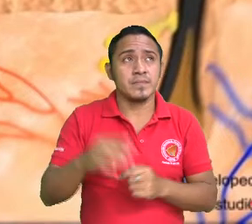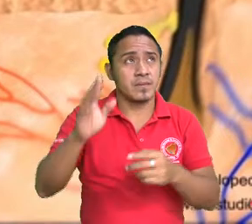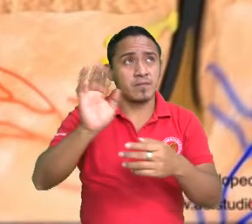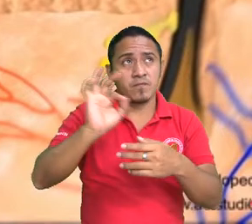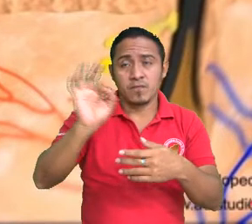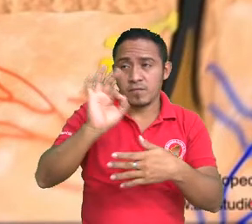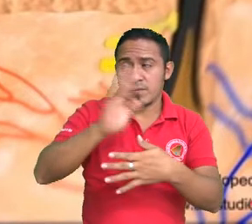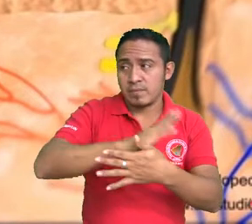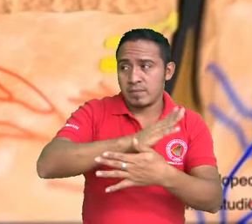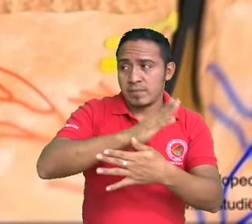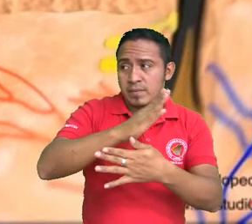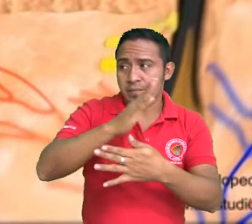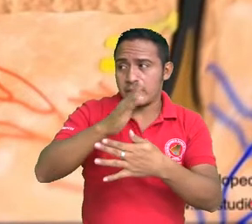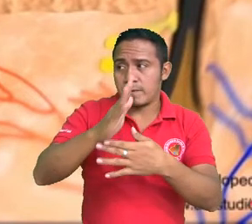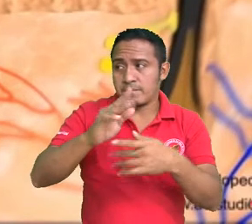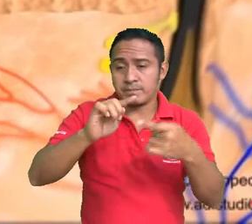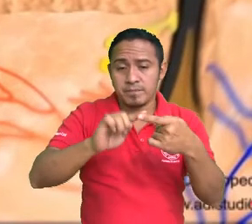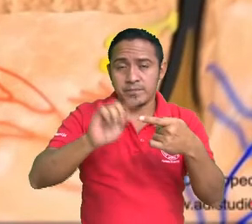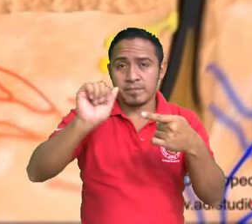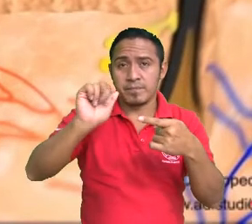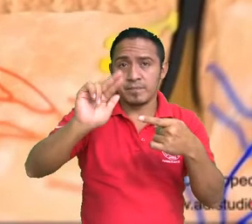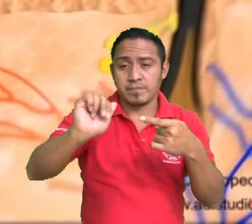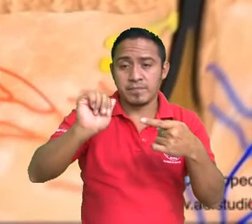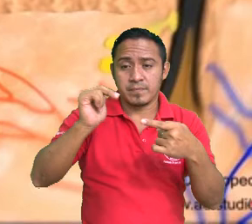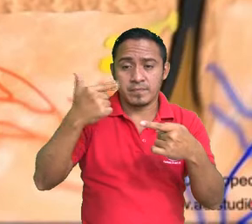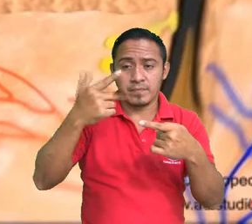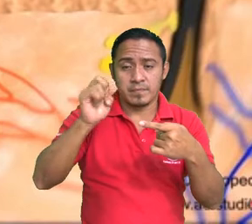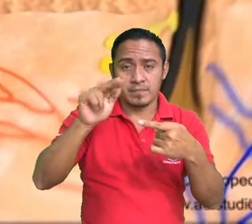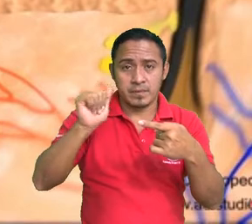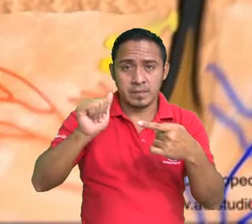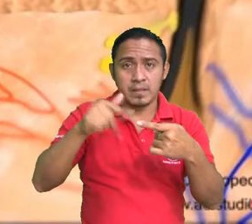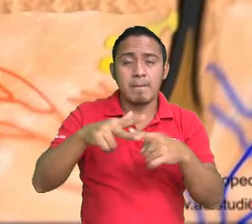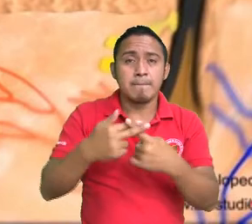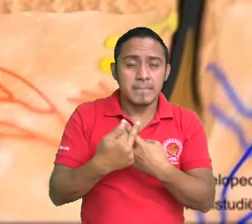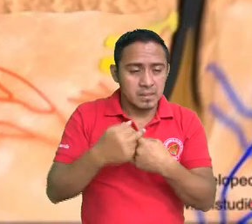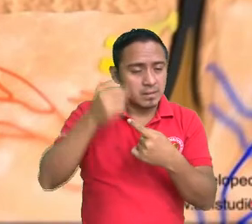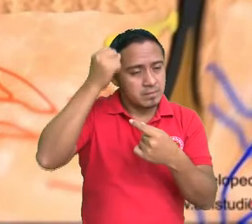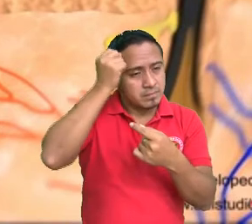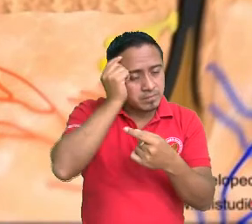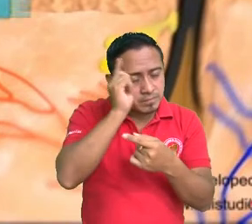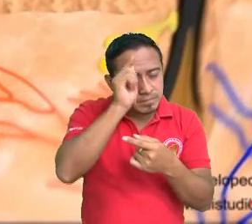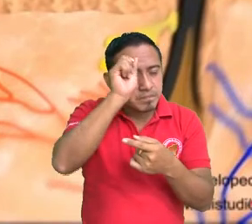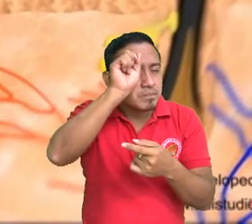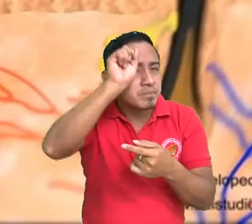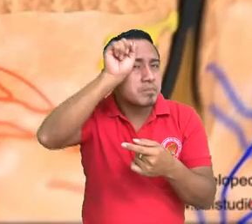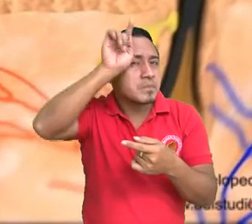de crecimiento. La fase anágena es la fase en donde está creciendo el pelo.